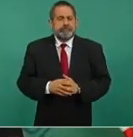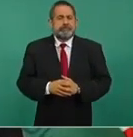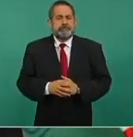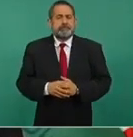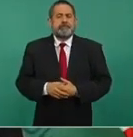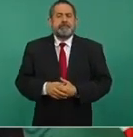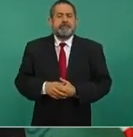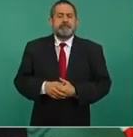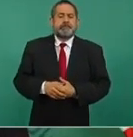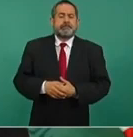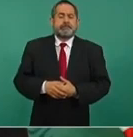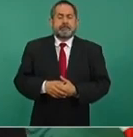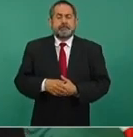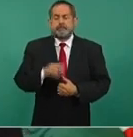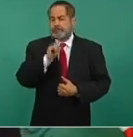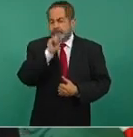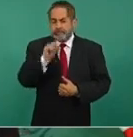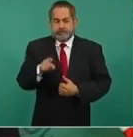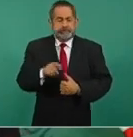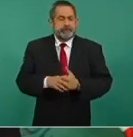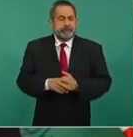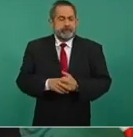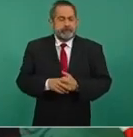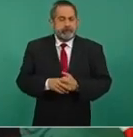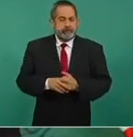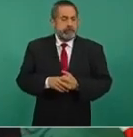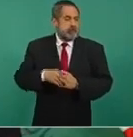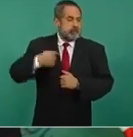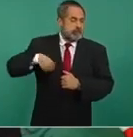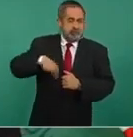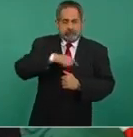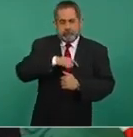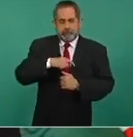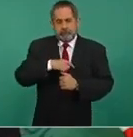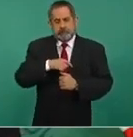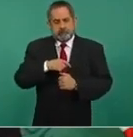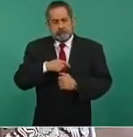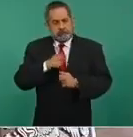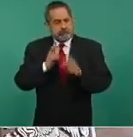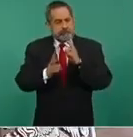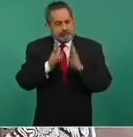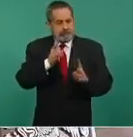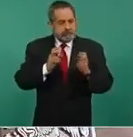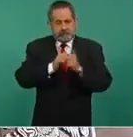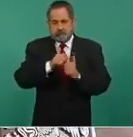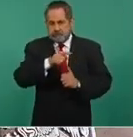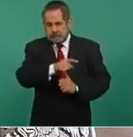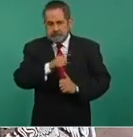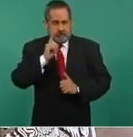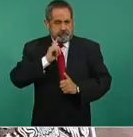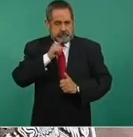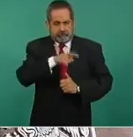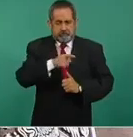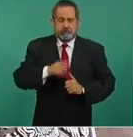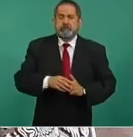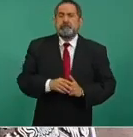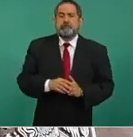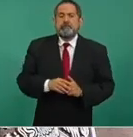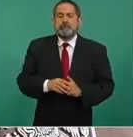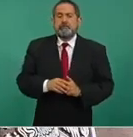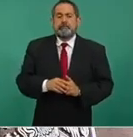También le planteamos el que